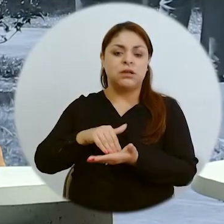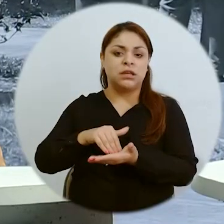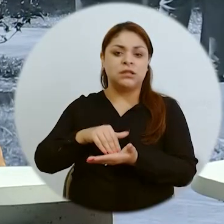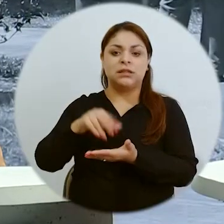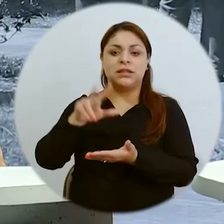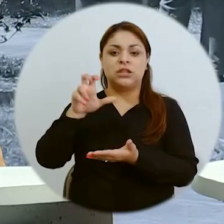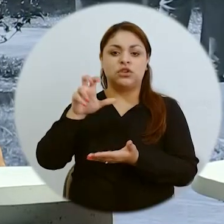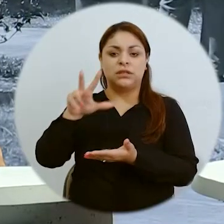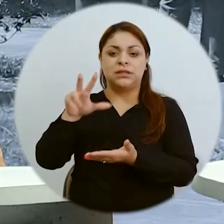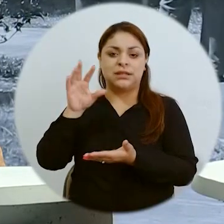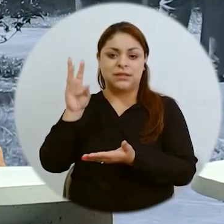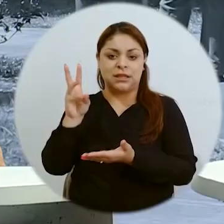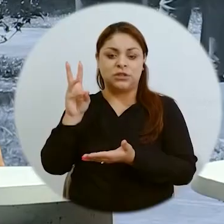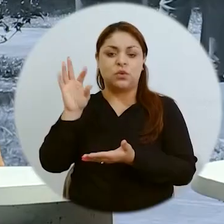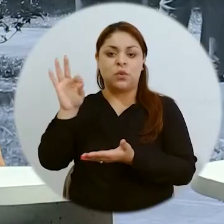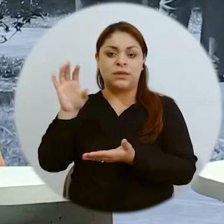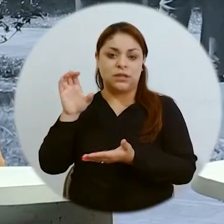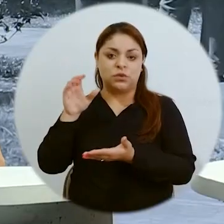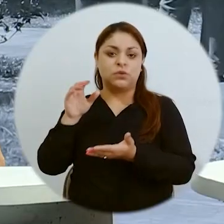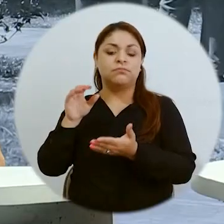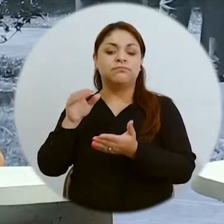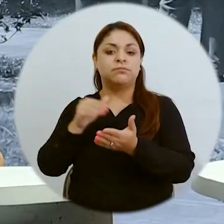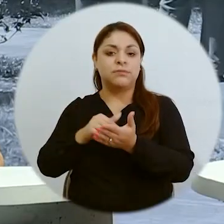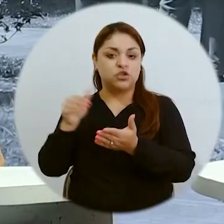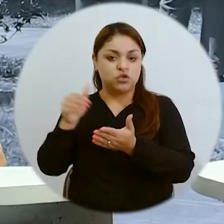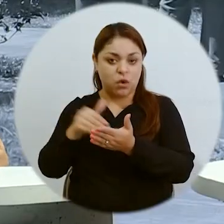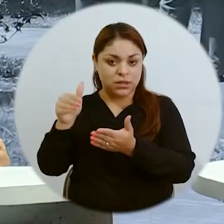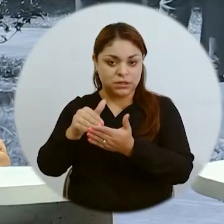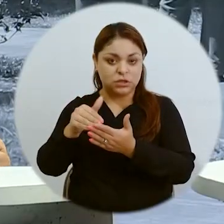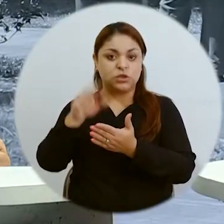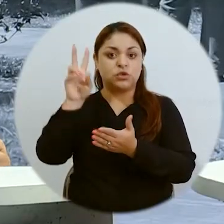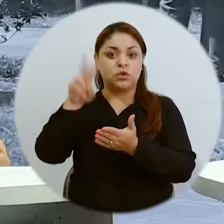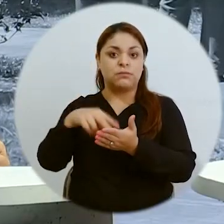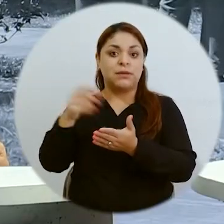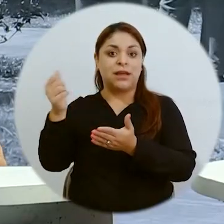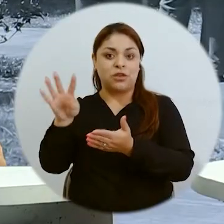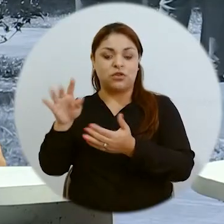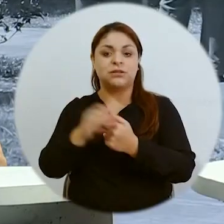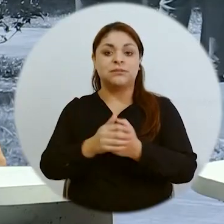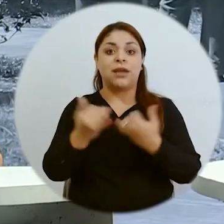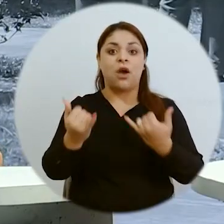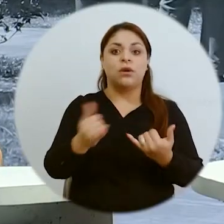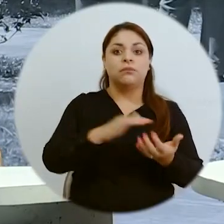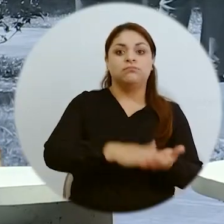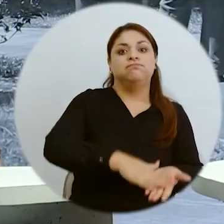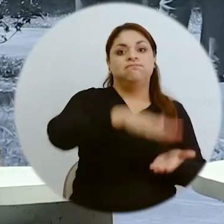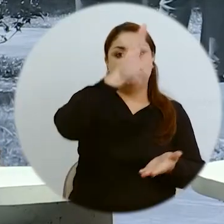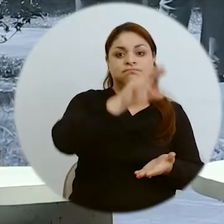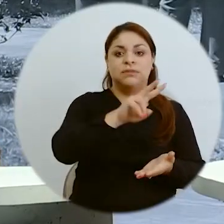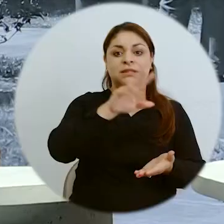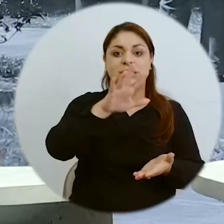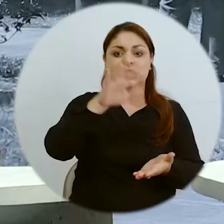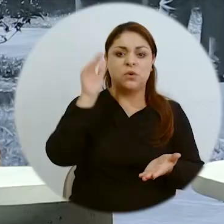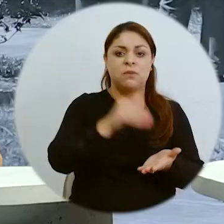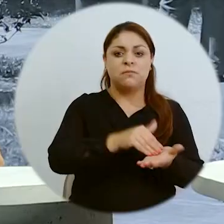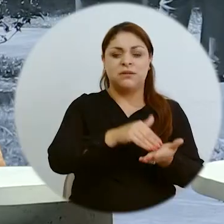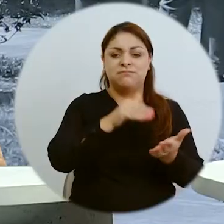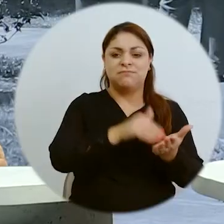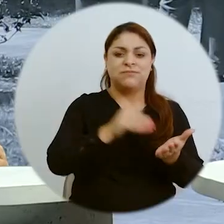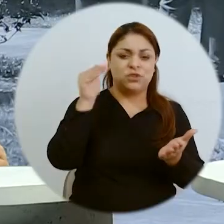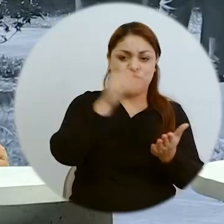población costarricense. Según los datos de la Superintendencia General de Entidades Financieras, SUGEF, el saldo principal de los créditos